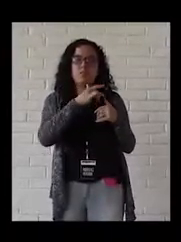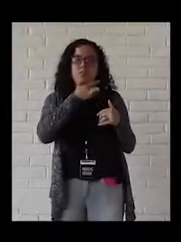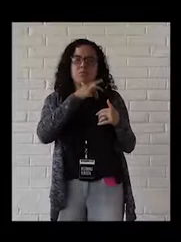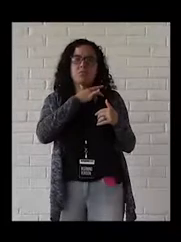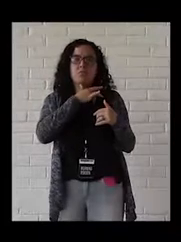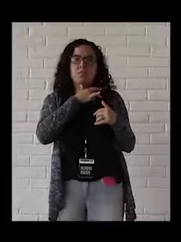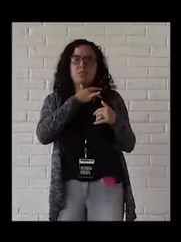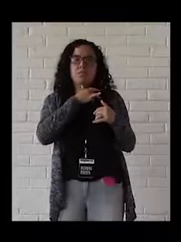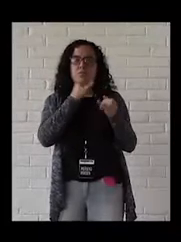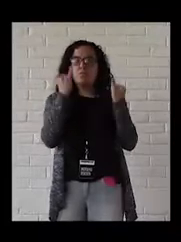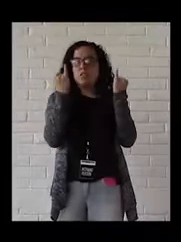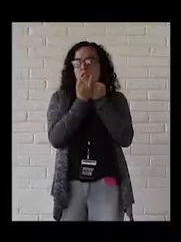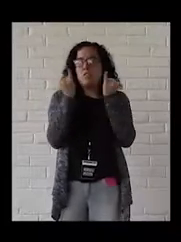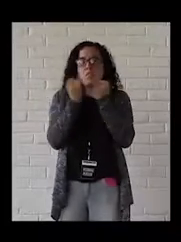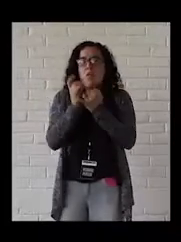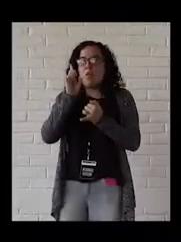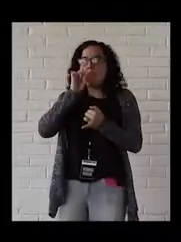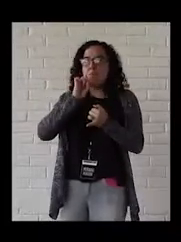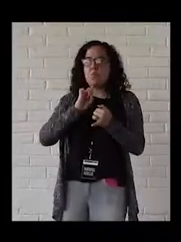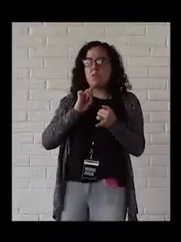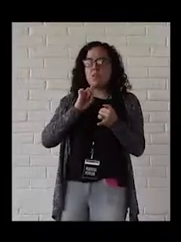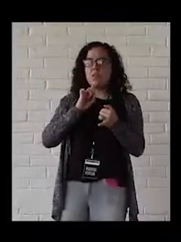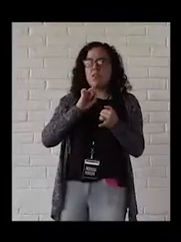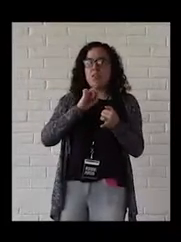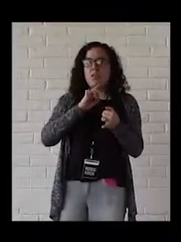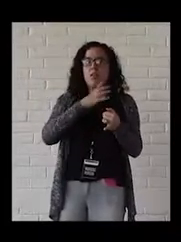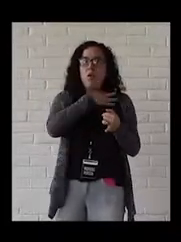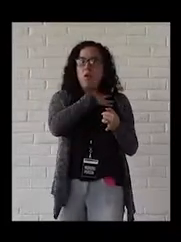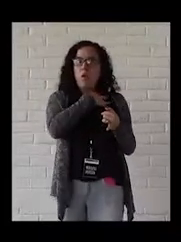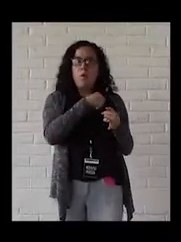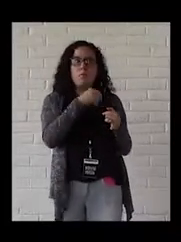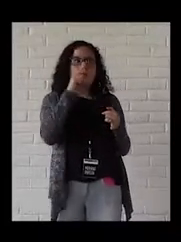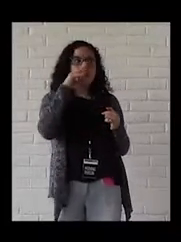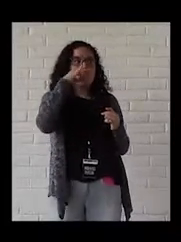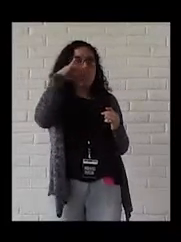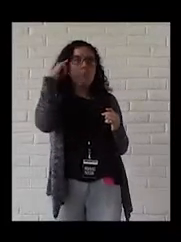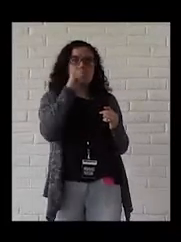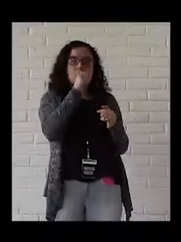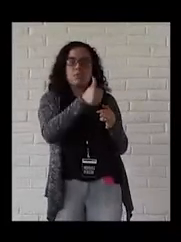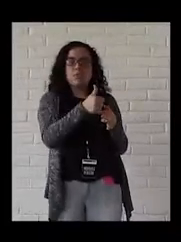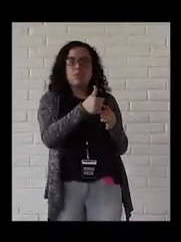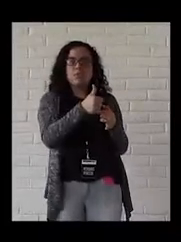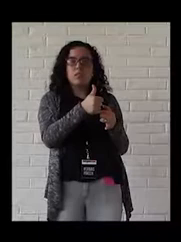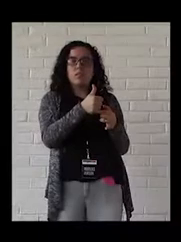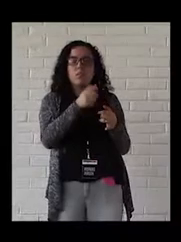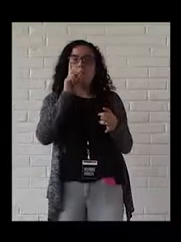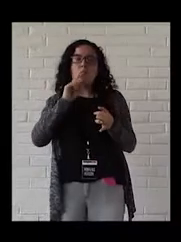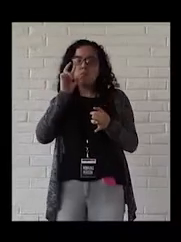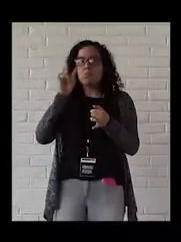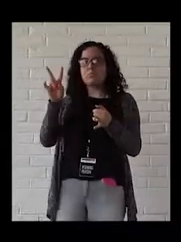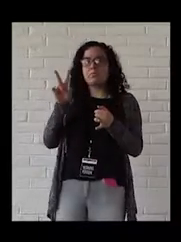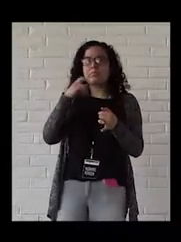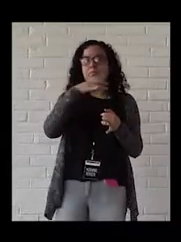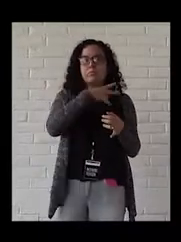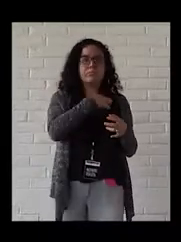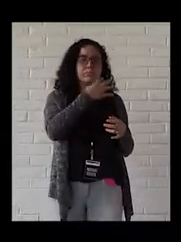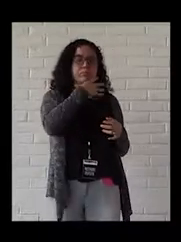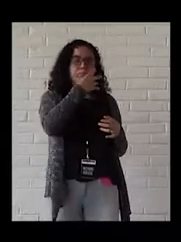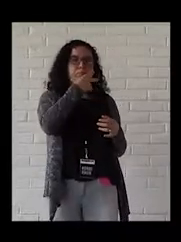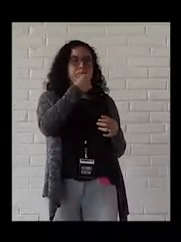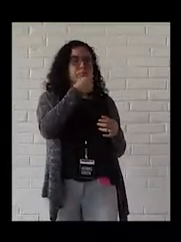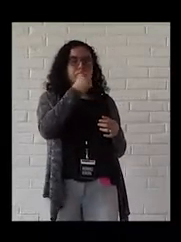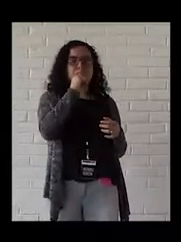que la mujer, pero el hombre no estaba viendo nada. Yo cuando vi esto, a mí me inspiró muchísimo. Como siempre estoy